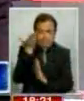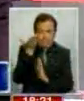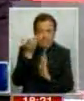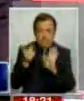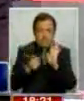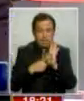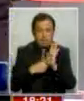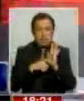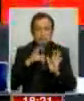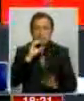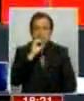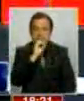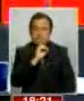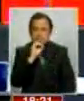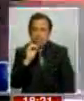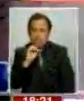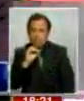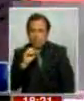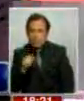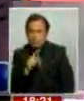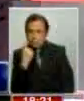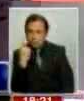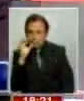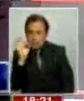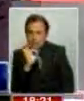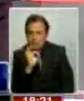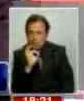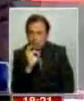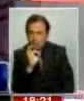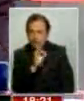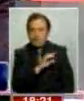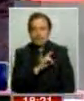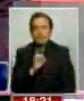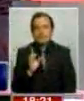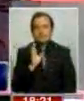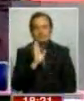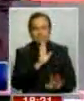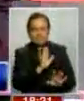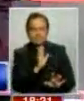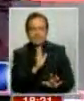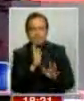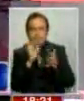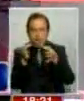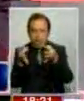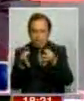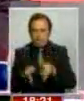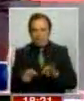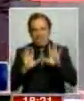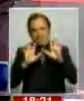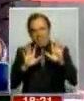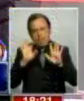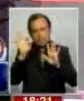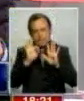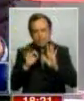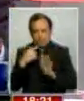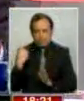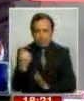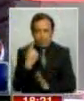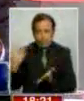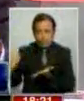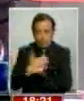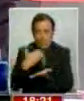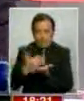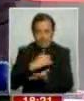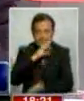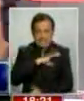en el 0,001%. Sí, por supuesto, pero básicamente, digamos, yo prefiero hablar del promedio del 10% más alto de ingresos en Chile, que como